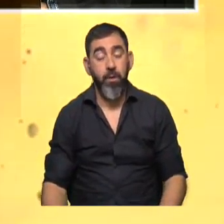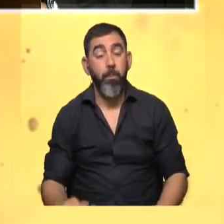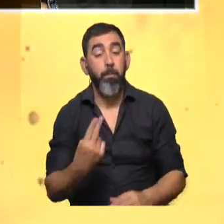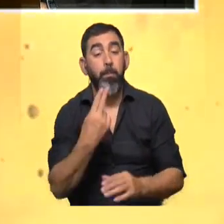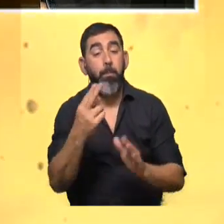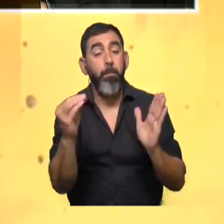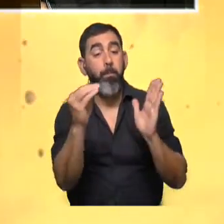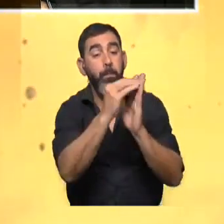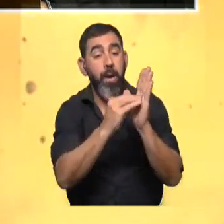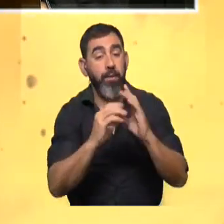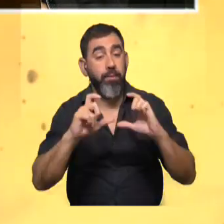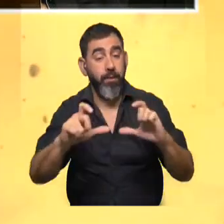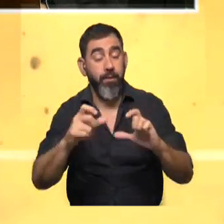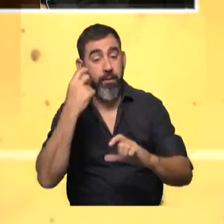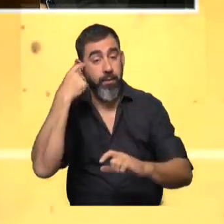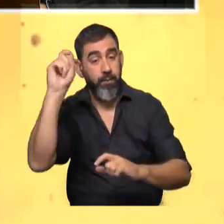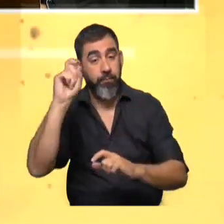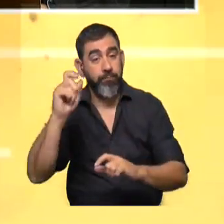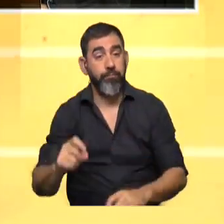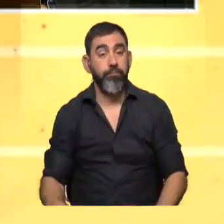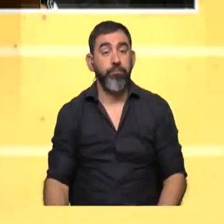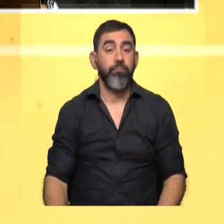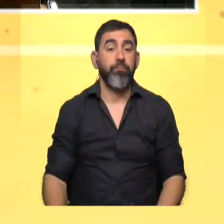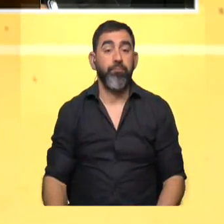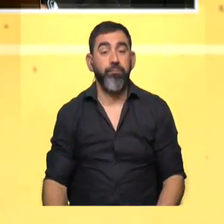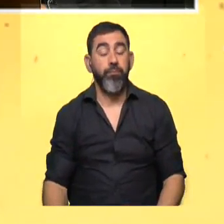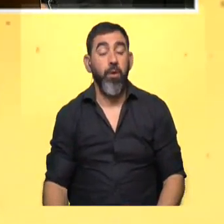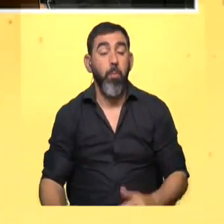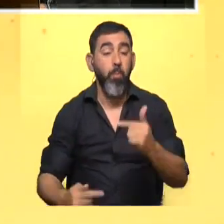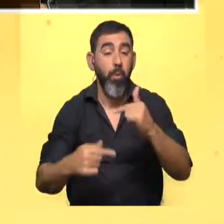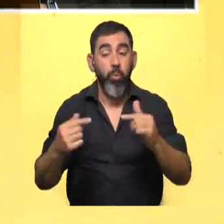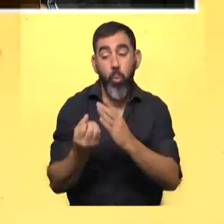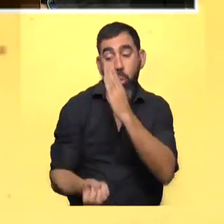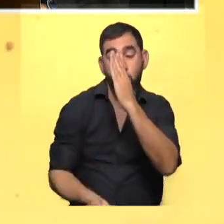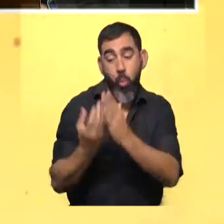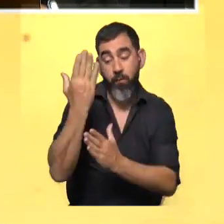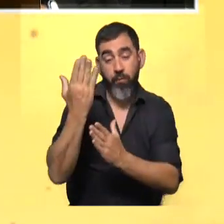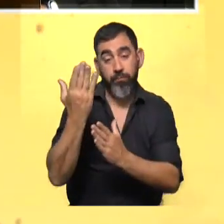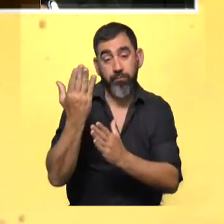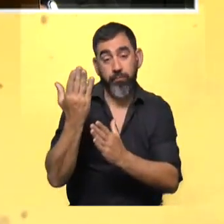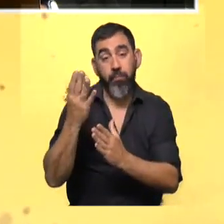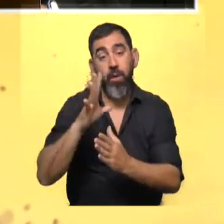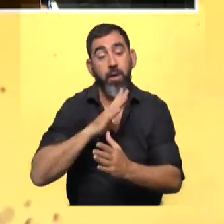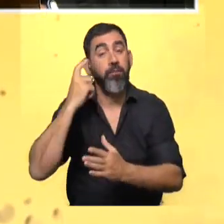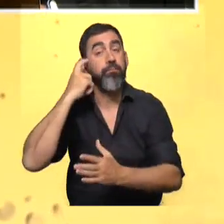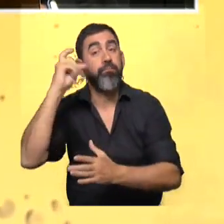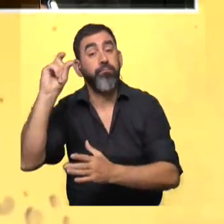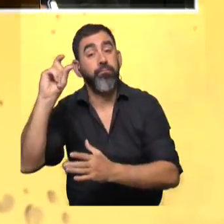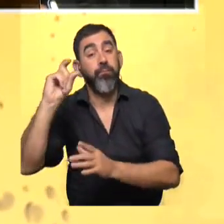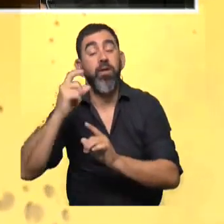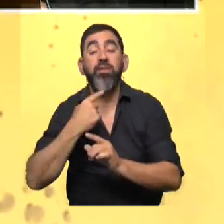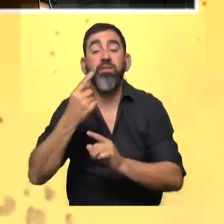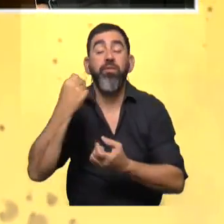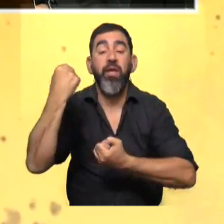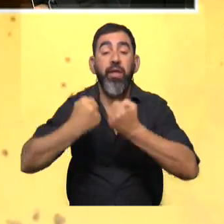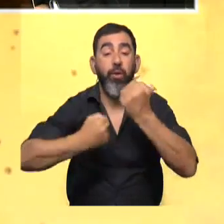patentes, que como dice ahí, bueno, tiene una definición mucho más amplia, pero es un producto nuevo que tiene algún grado de inventiva y que tiene una aplicación